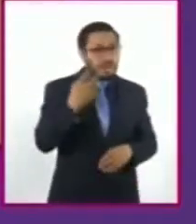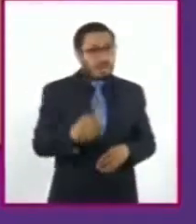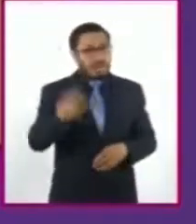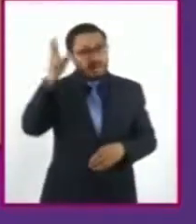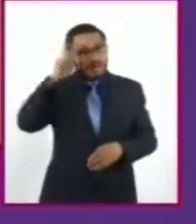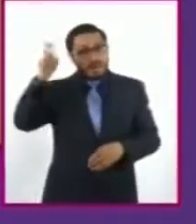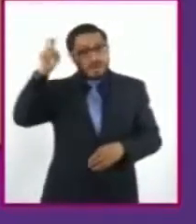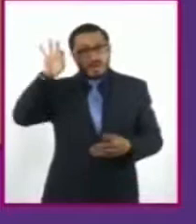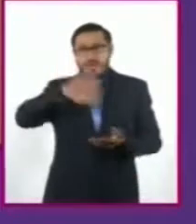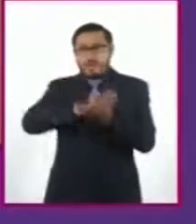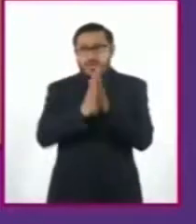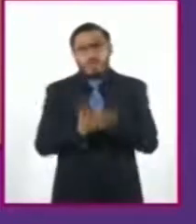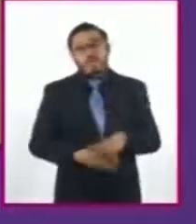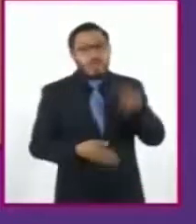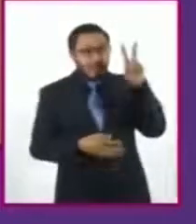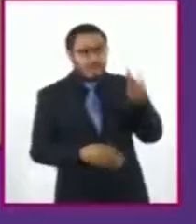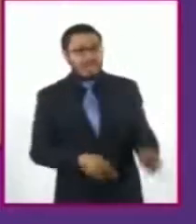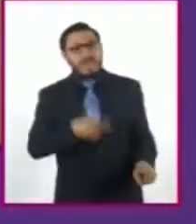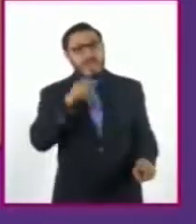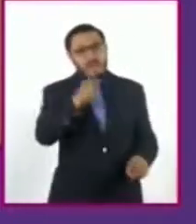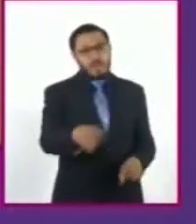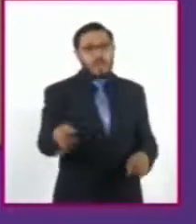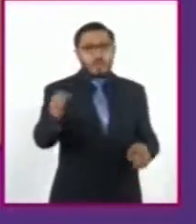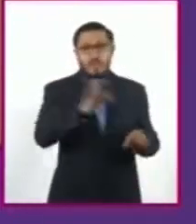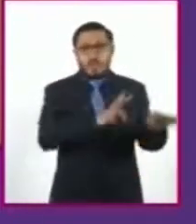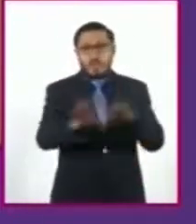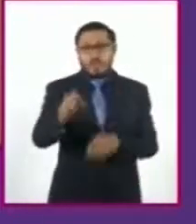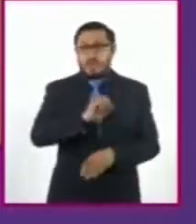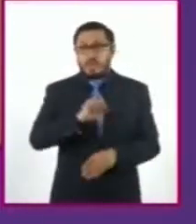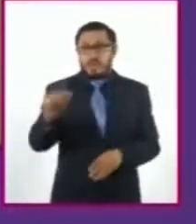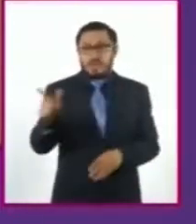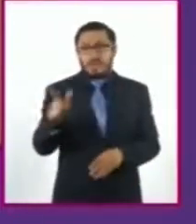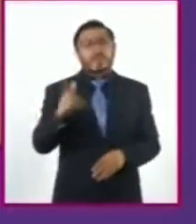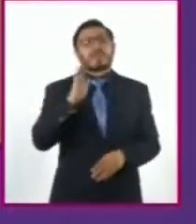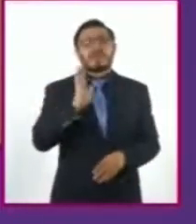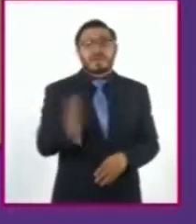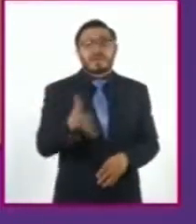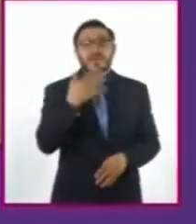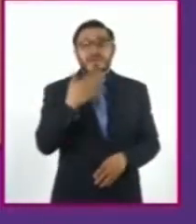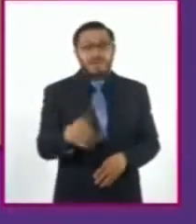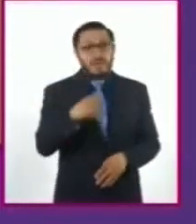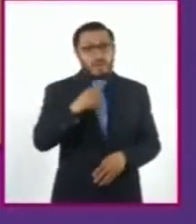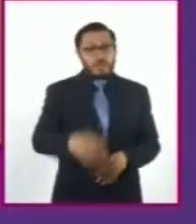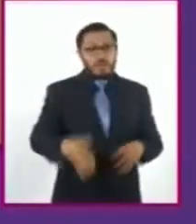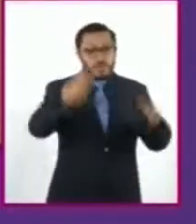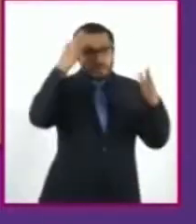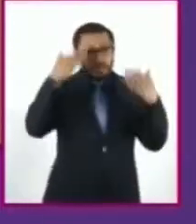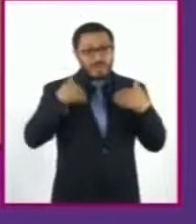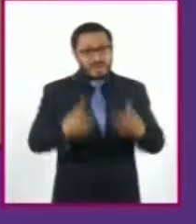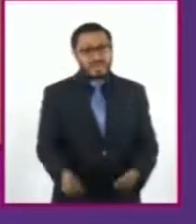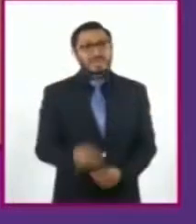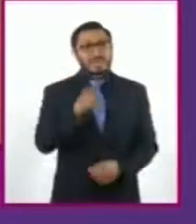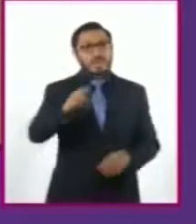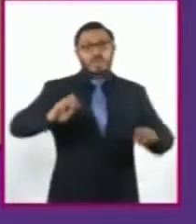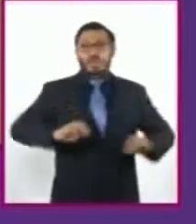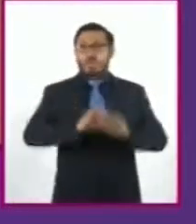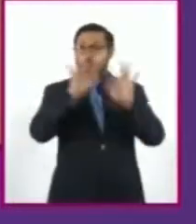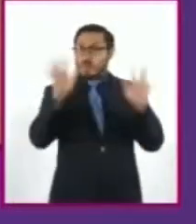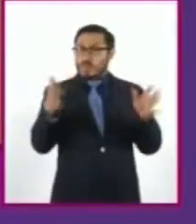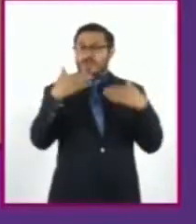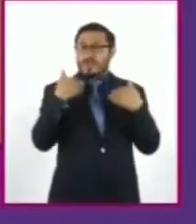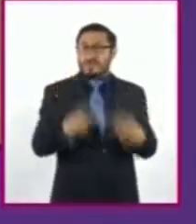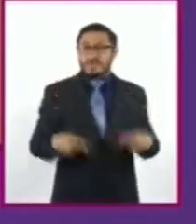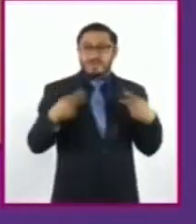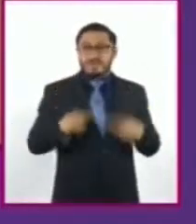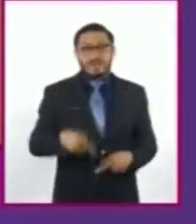sueños y estés en tu carrera, sepas que eres una maravillosa persona y que gracias a ti esta sociedad